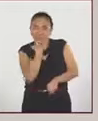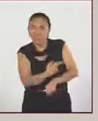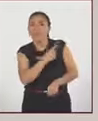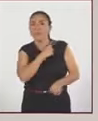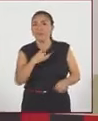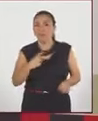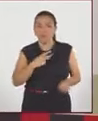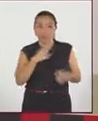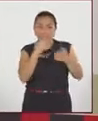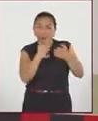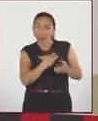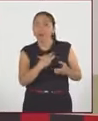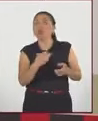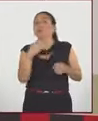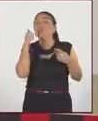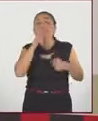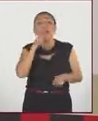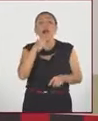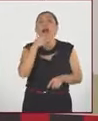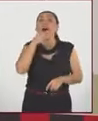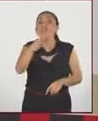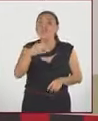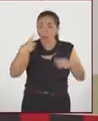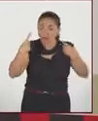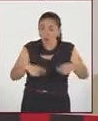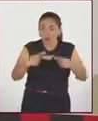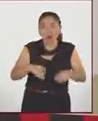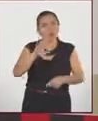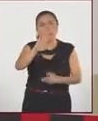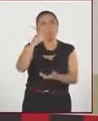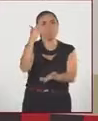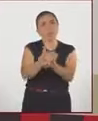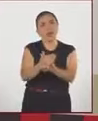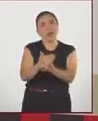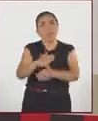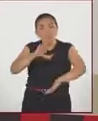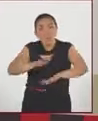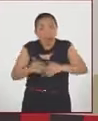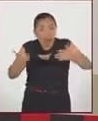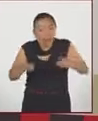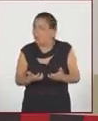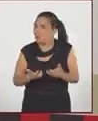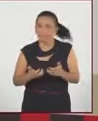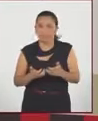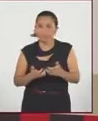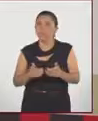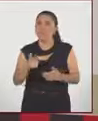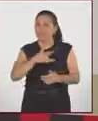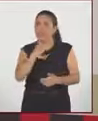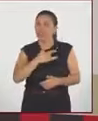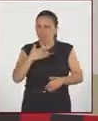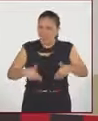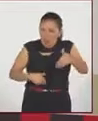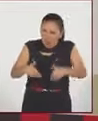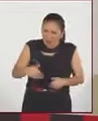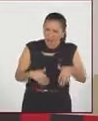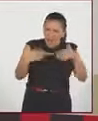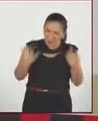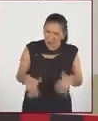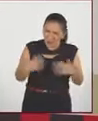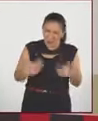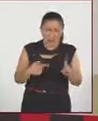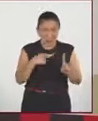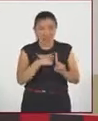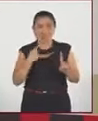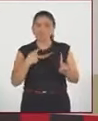esa actividad. El dolor siempre es un signo de parar, ¿no? Entonces, si a pesar de tener mucha molestia, el paciente